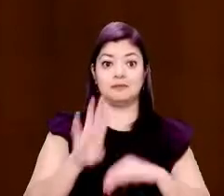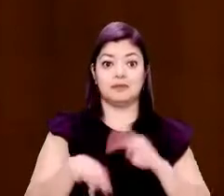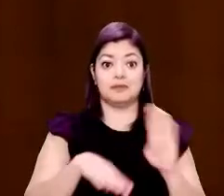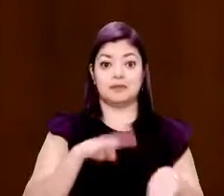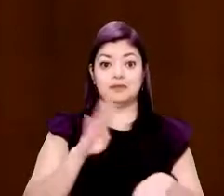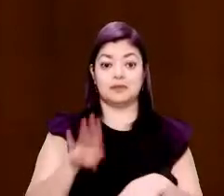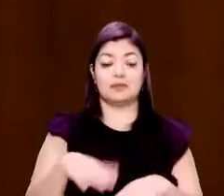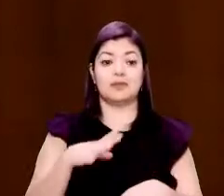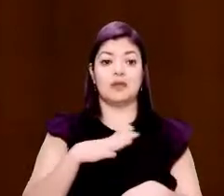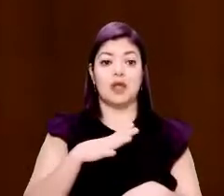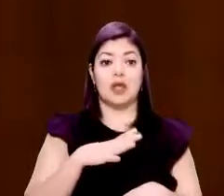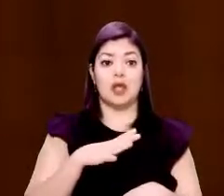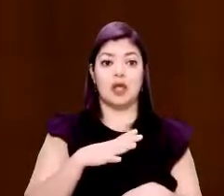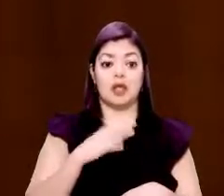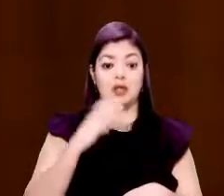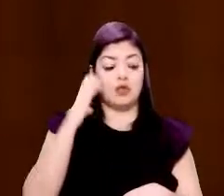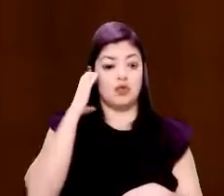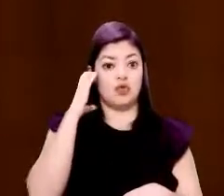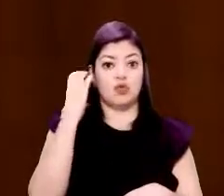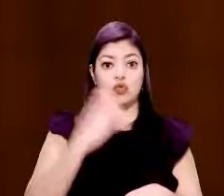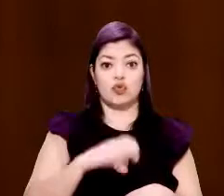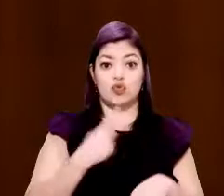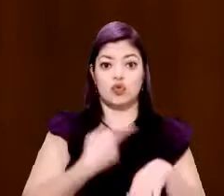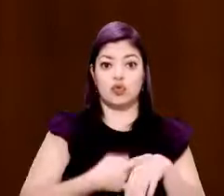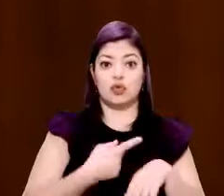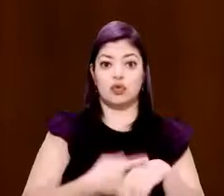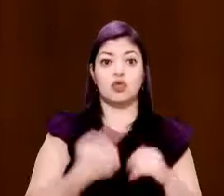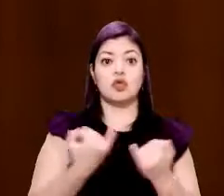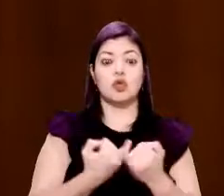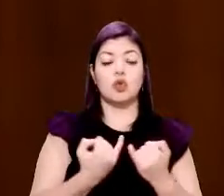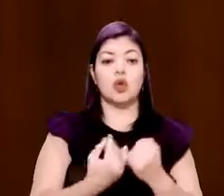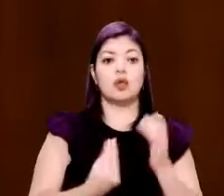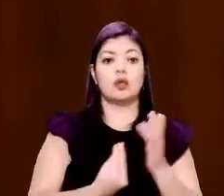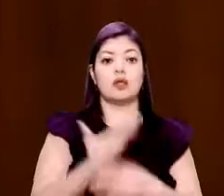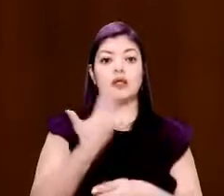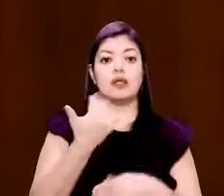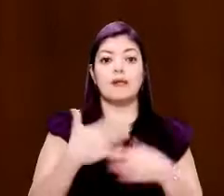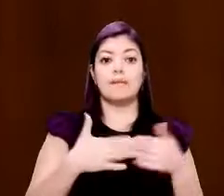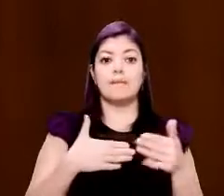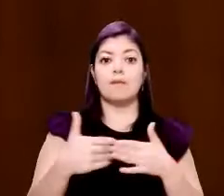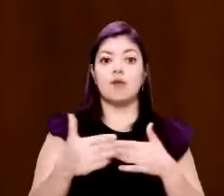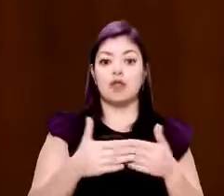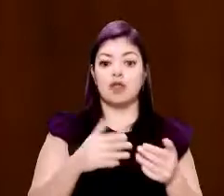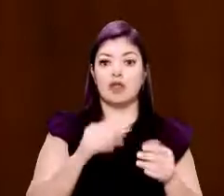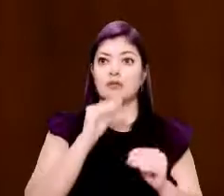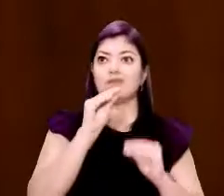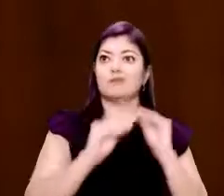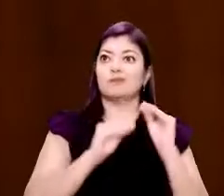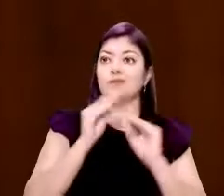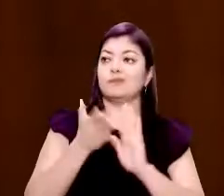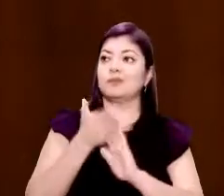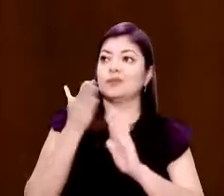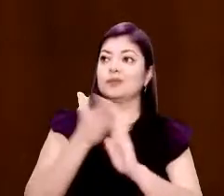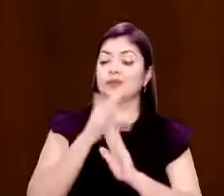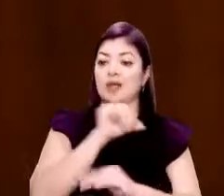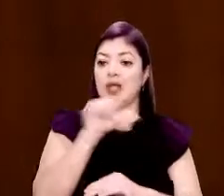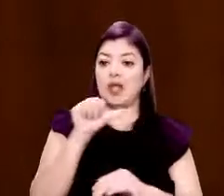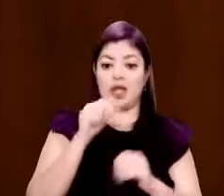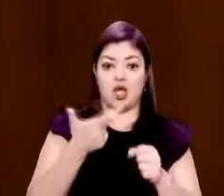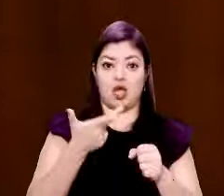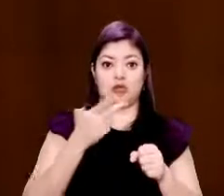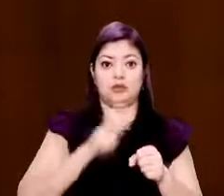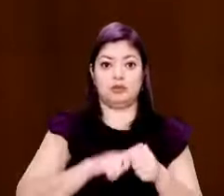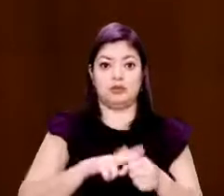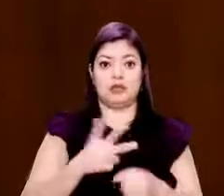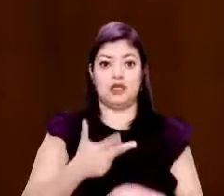en padecimientos crónicos y la renovación y modernización de las unidades médicas. Desde el Grupo Parlamentario